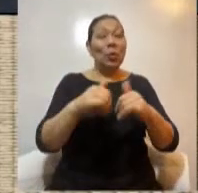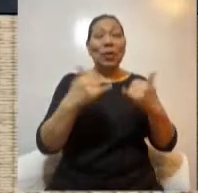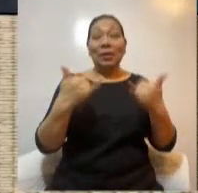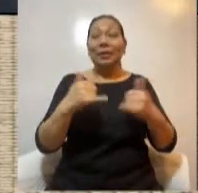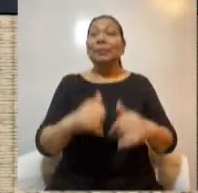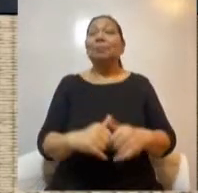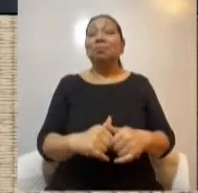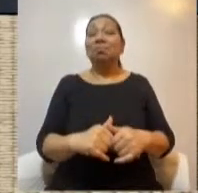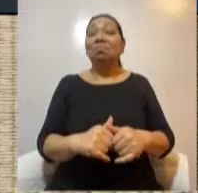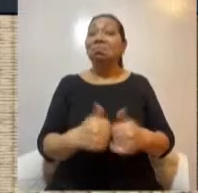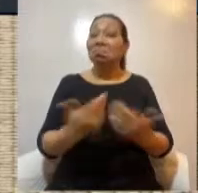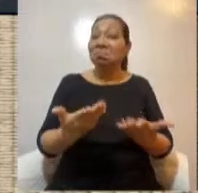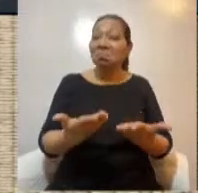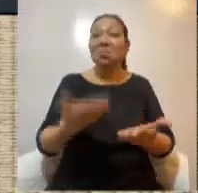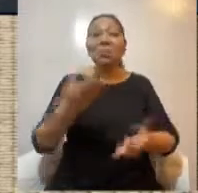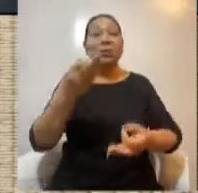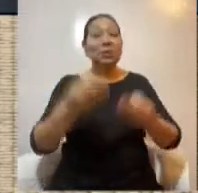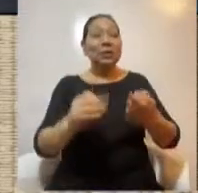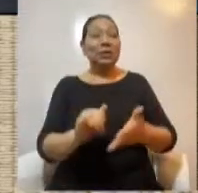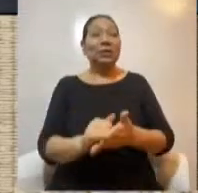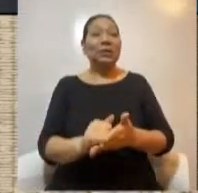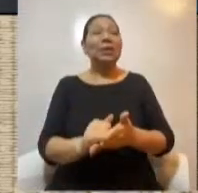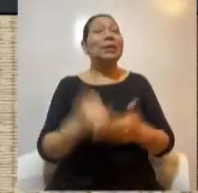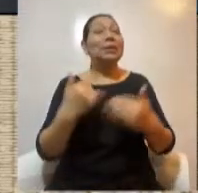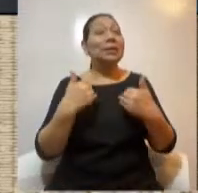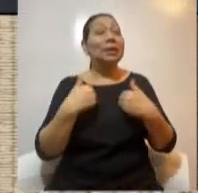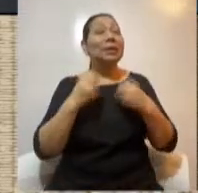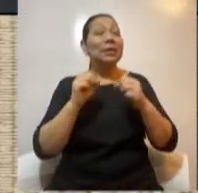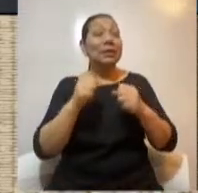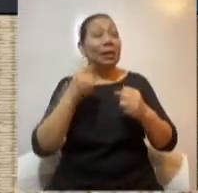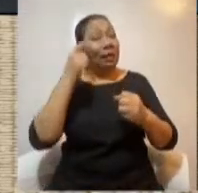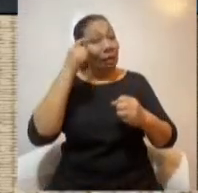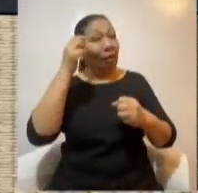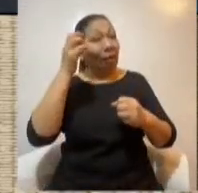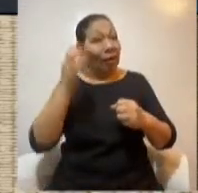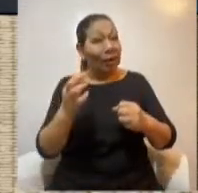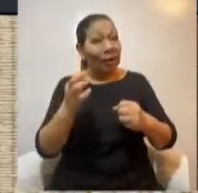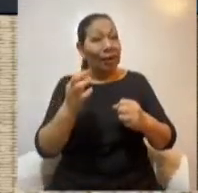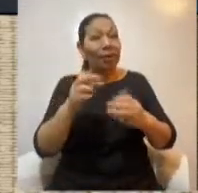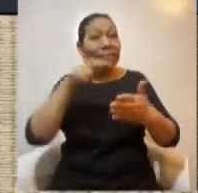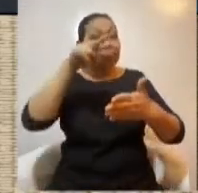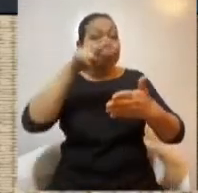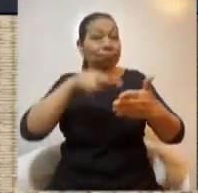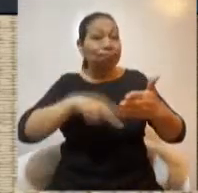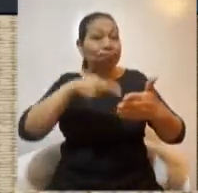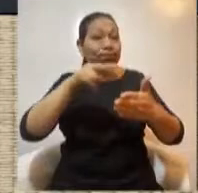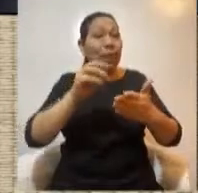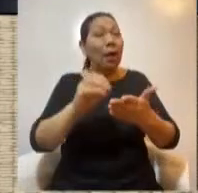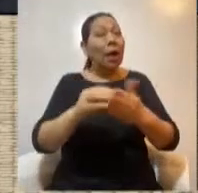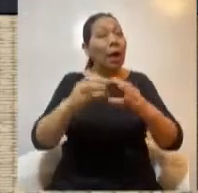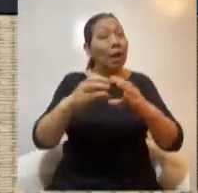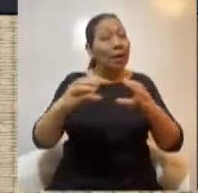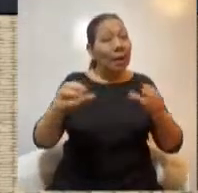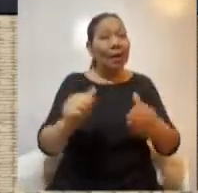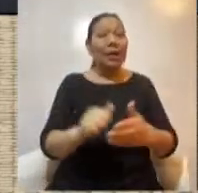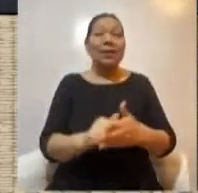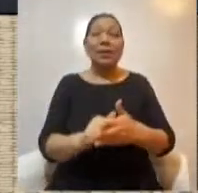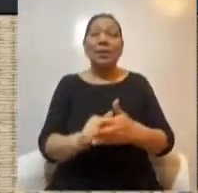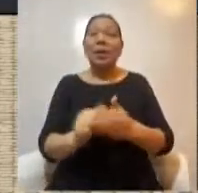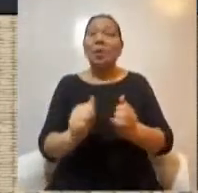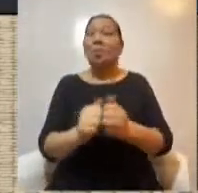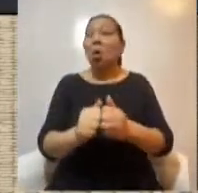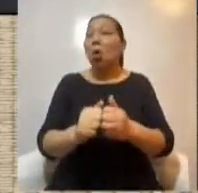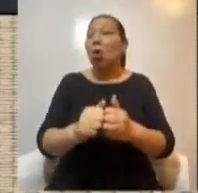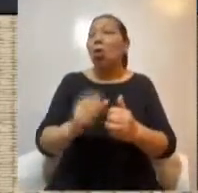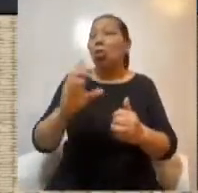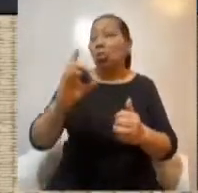la igualdad. En este sentido, es una sentencia que merece la pena, creo, ser revisada en clases, por